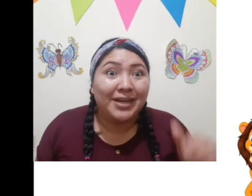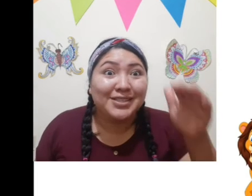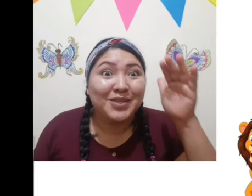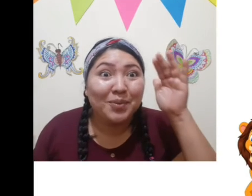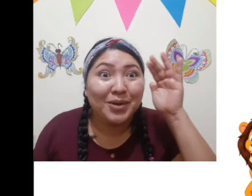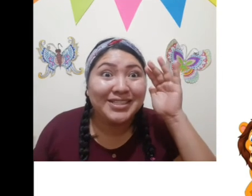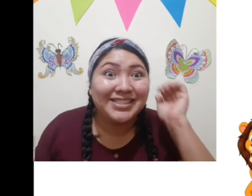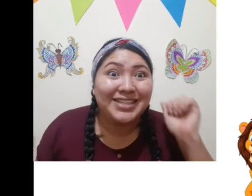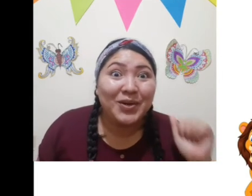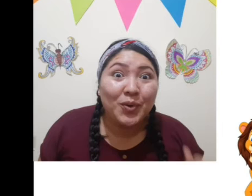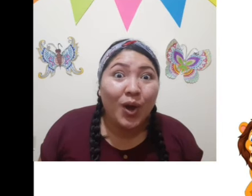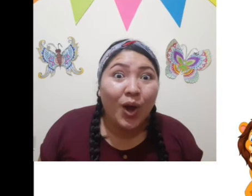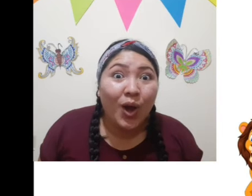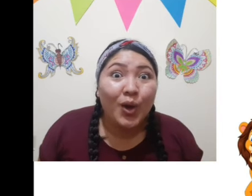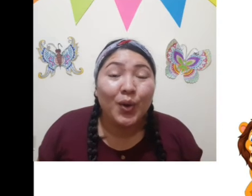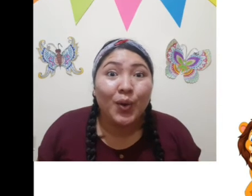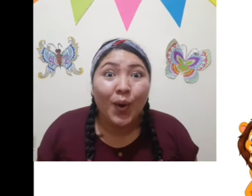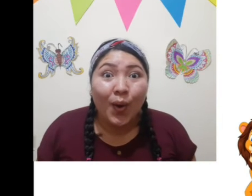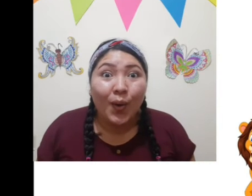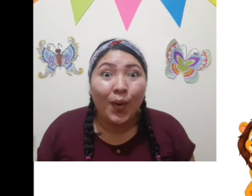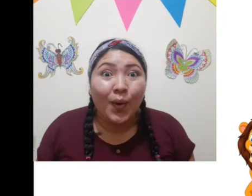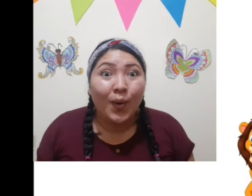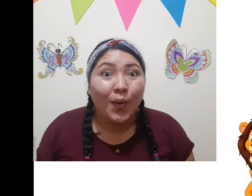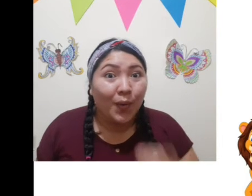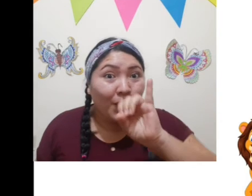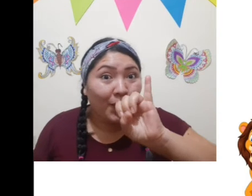apareció por el círculo rojo